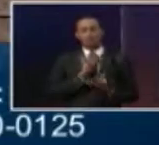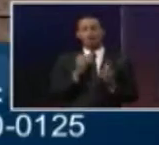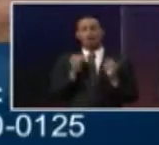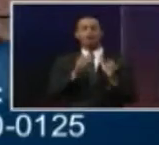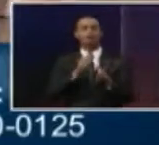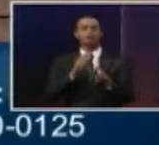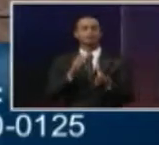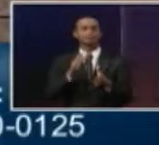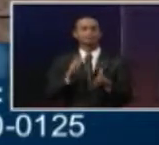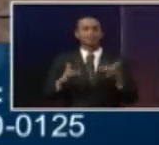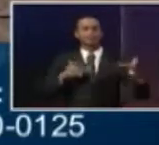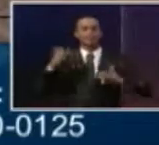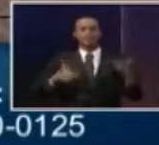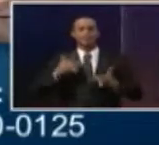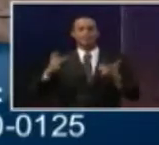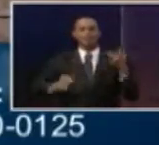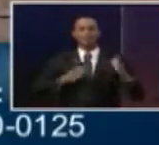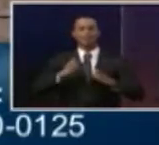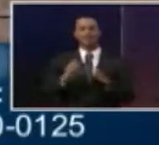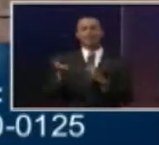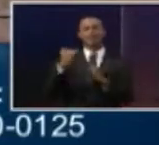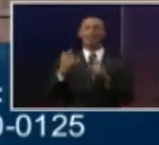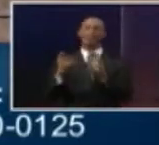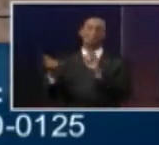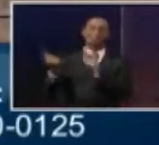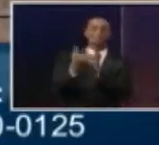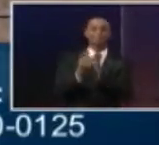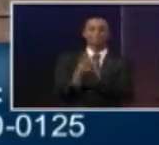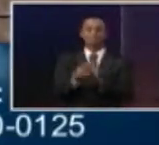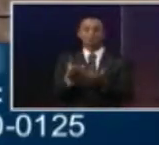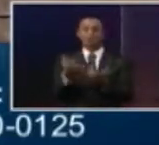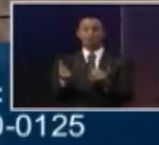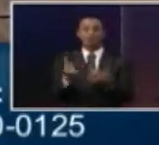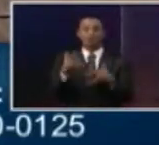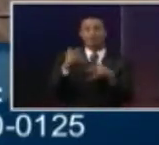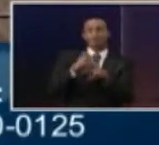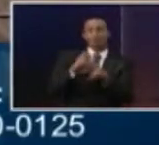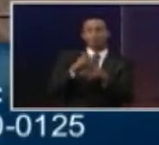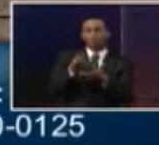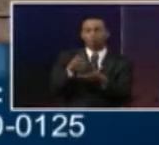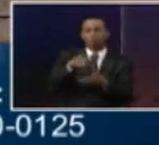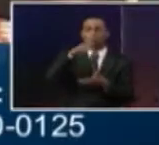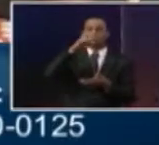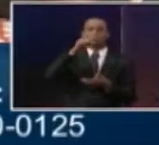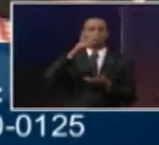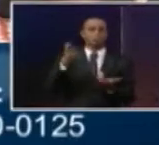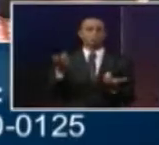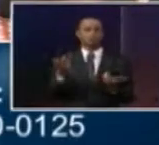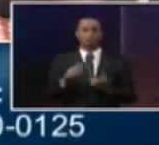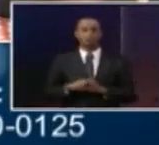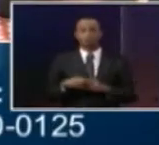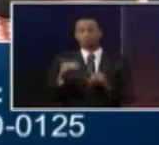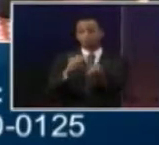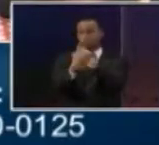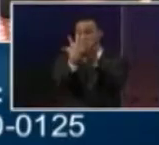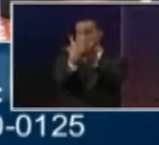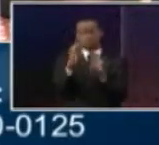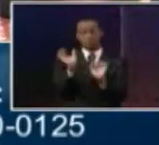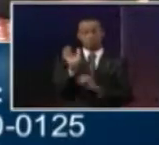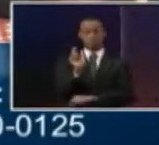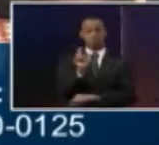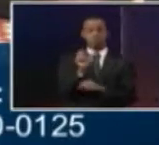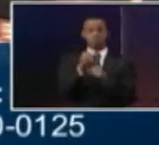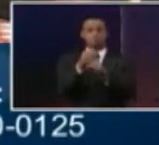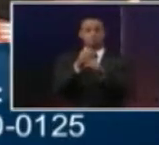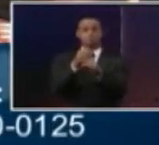que es la emoción de... Mi amor, ven para acá. Me bebí una copita hoy. Está lloviendo, sí. Ven. Bueno, por Skype se puede hacer eso. Oye,